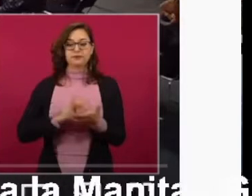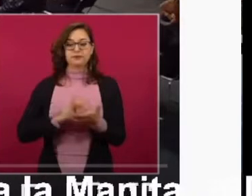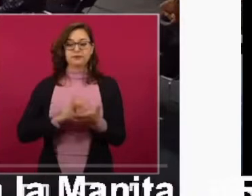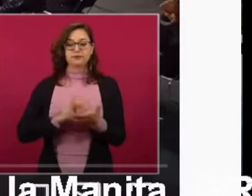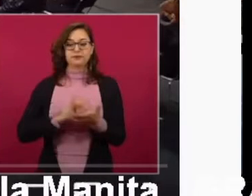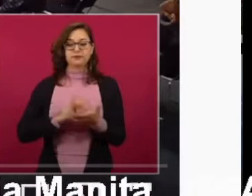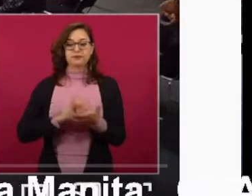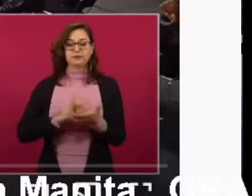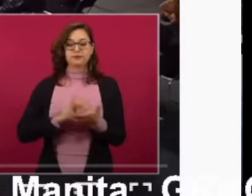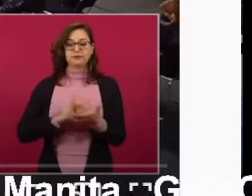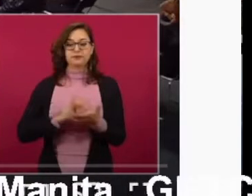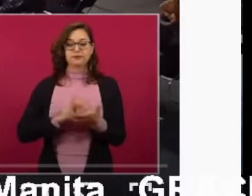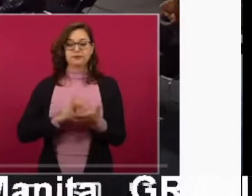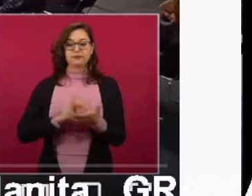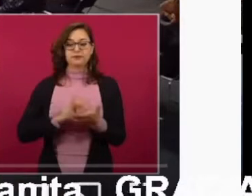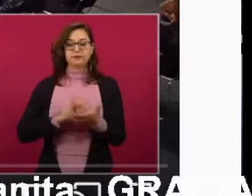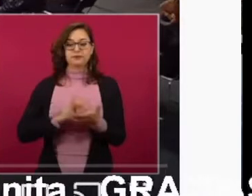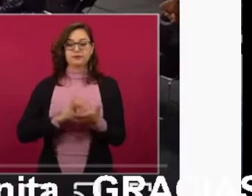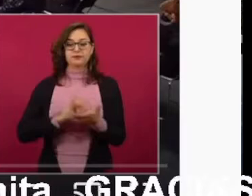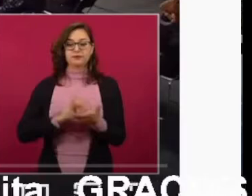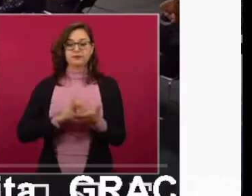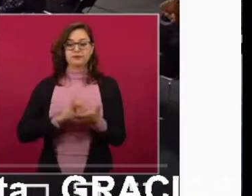los vendepatrias